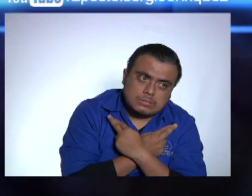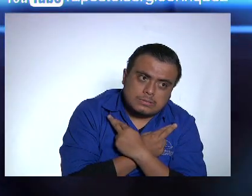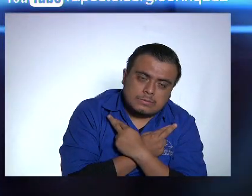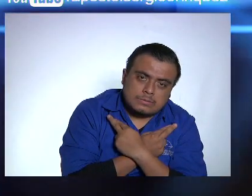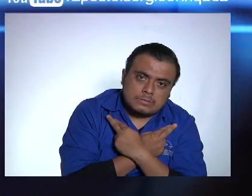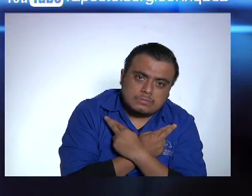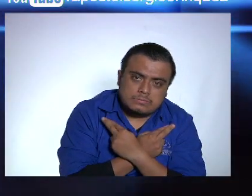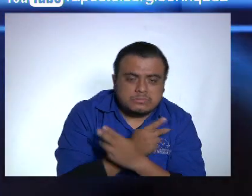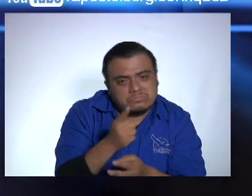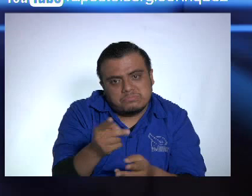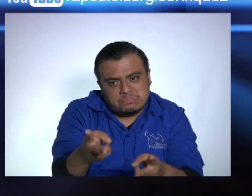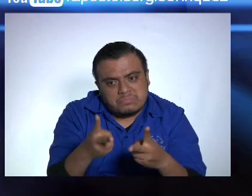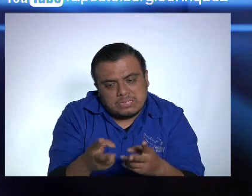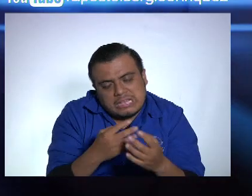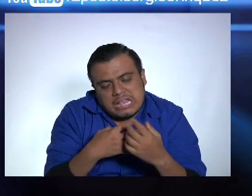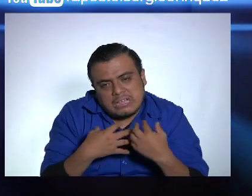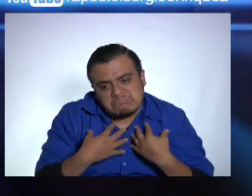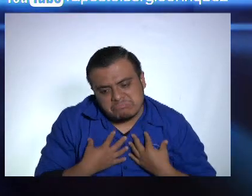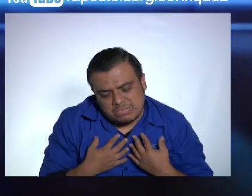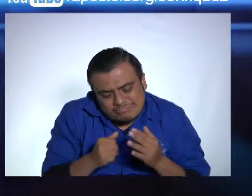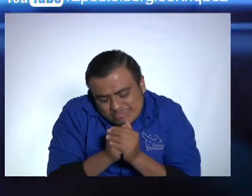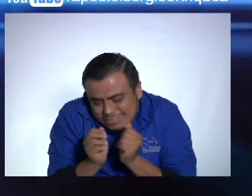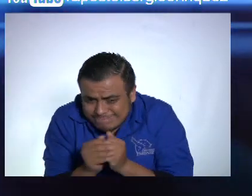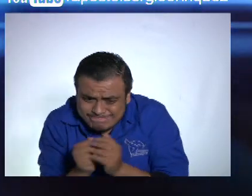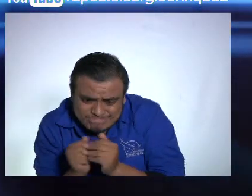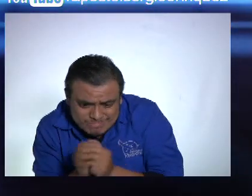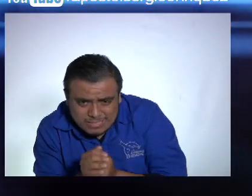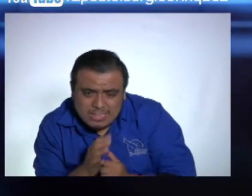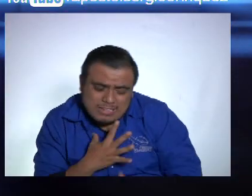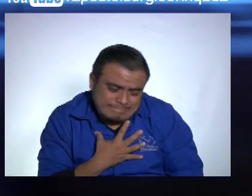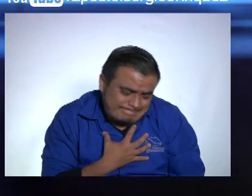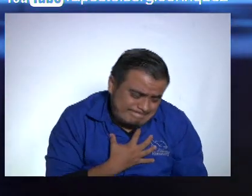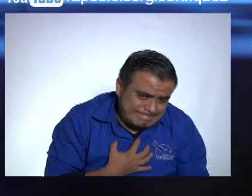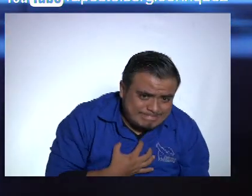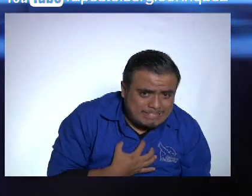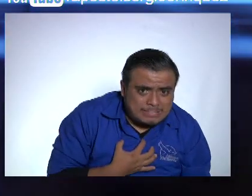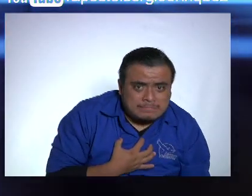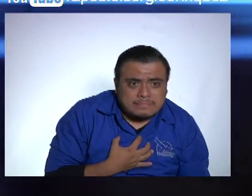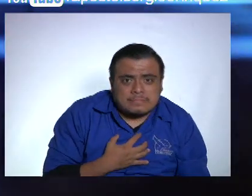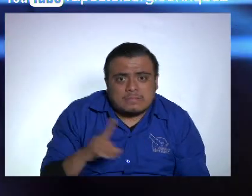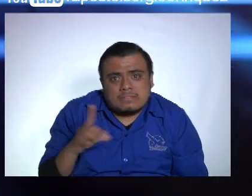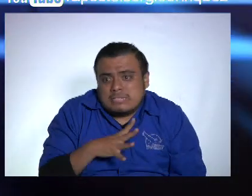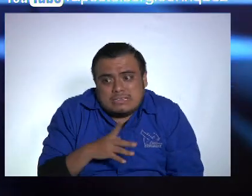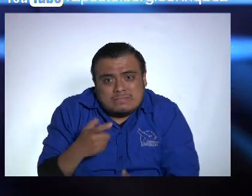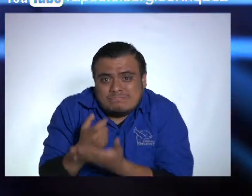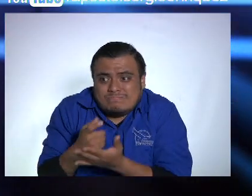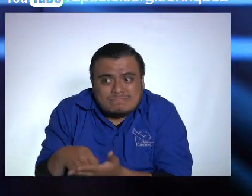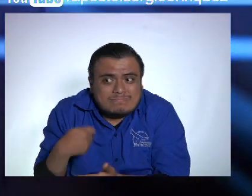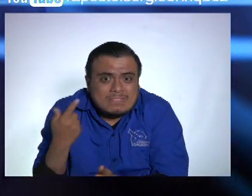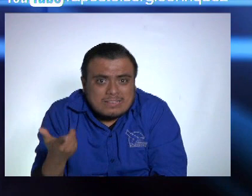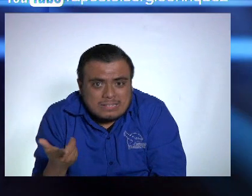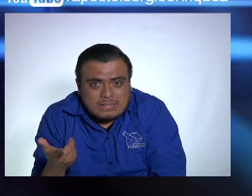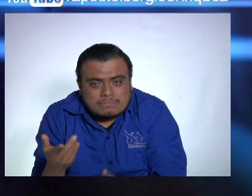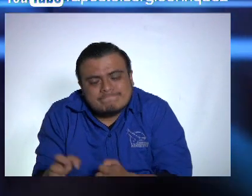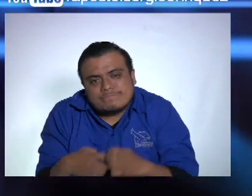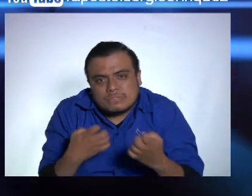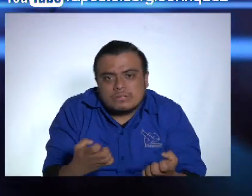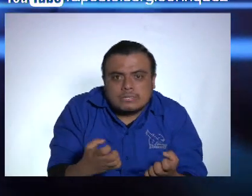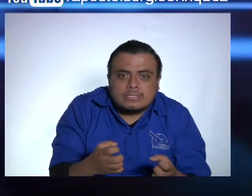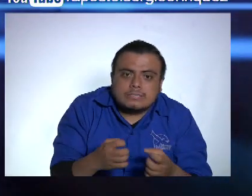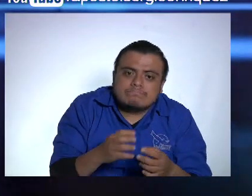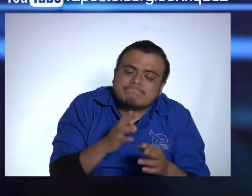Venías cansado, afligido, agotado, angustiado, no tienes para la renta, reposa.